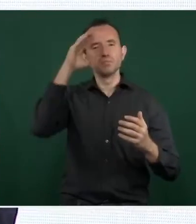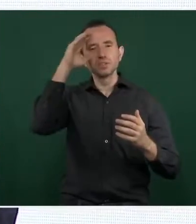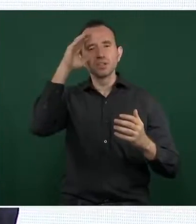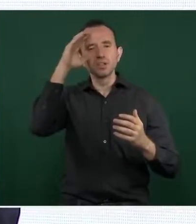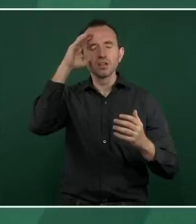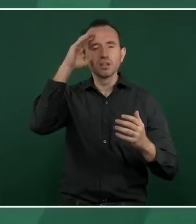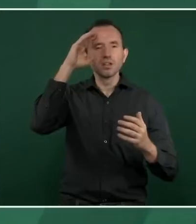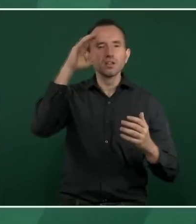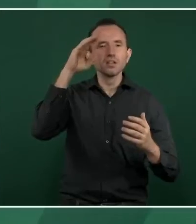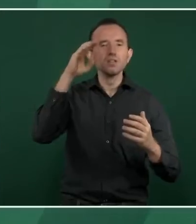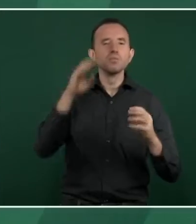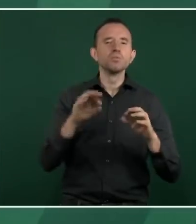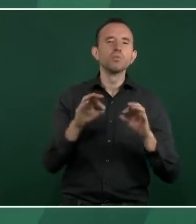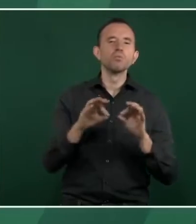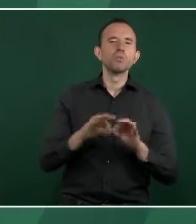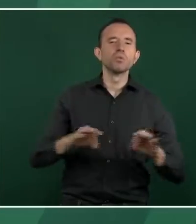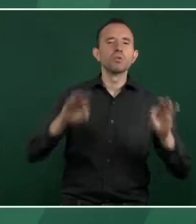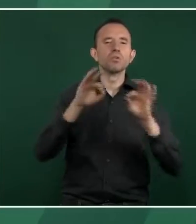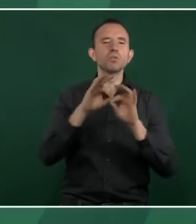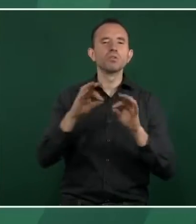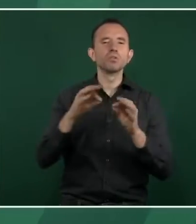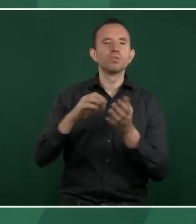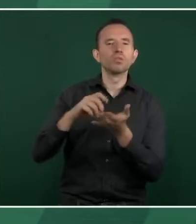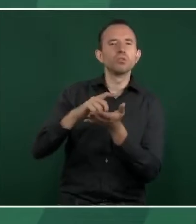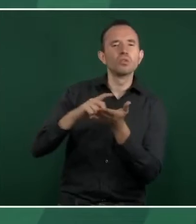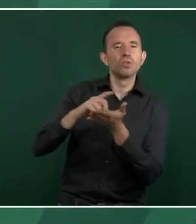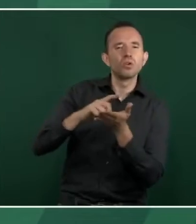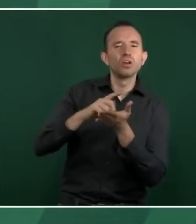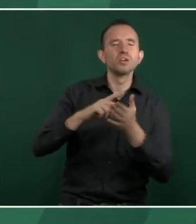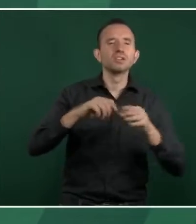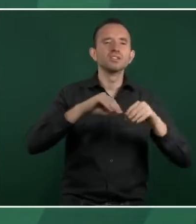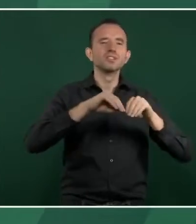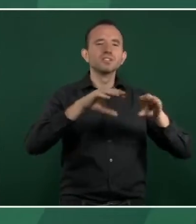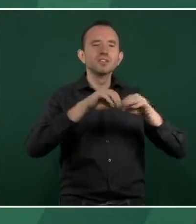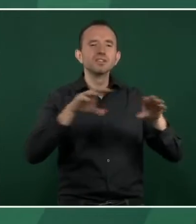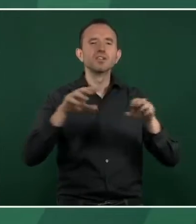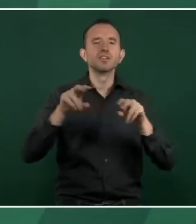drogas y las series en donde